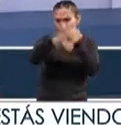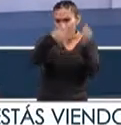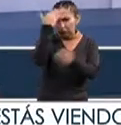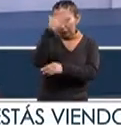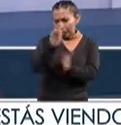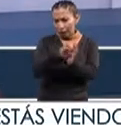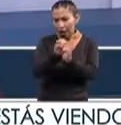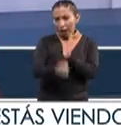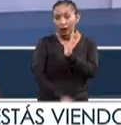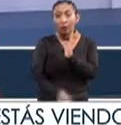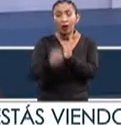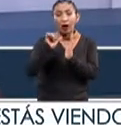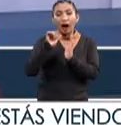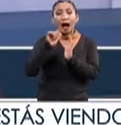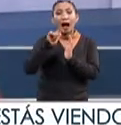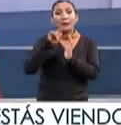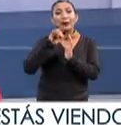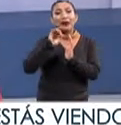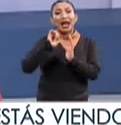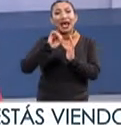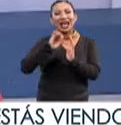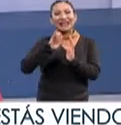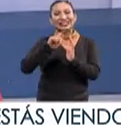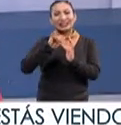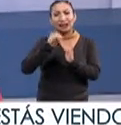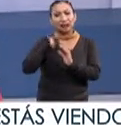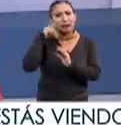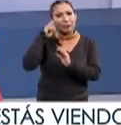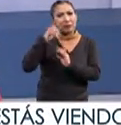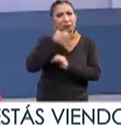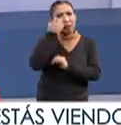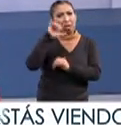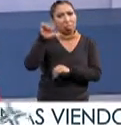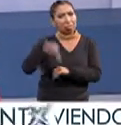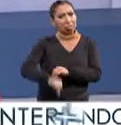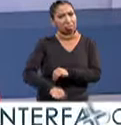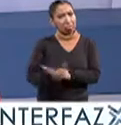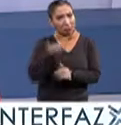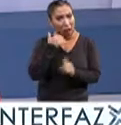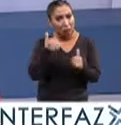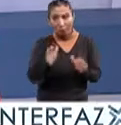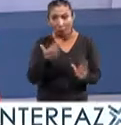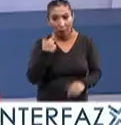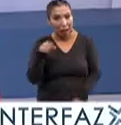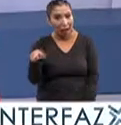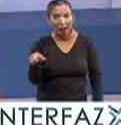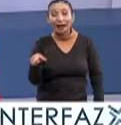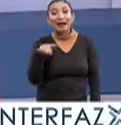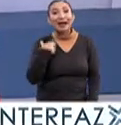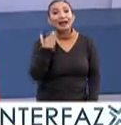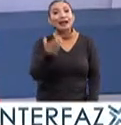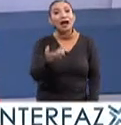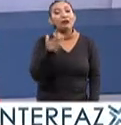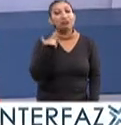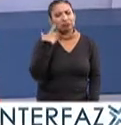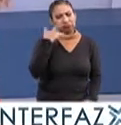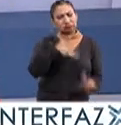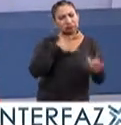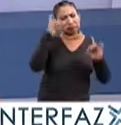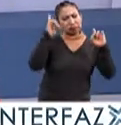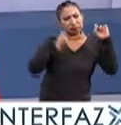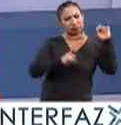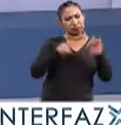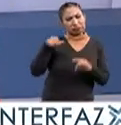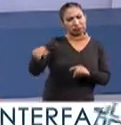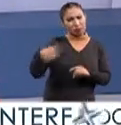público, por ejemplo, que Albert Einstein tenía un desempeño escolar pues no del todo satisfactorio y que eso llegó a dudar o hizo